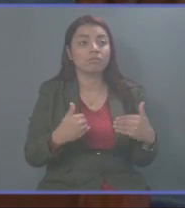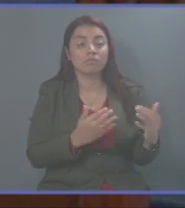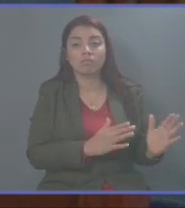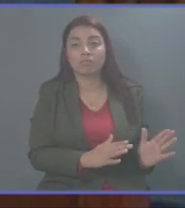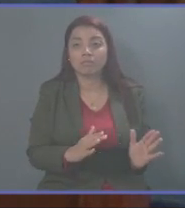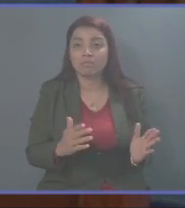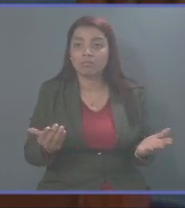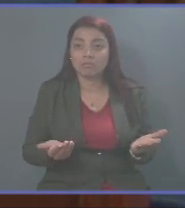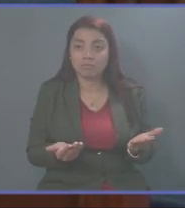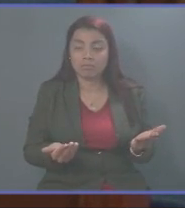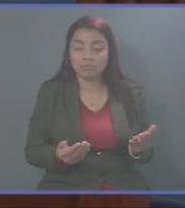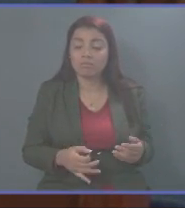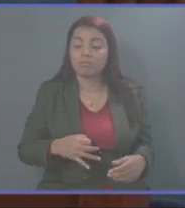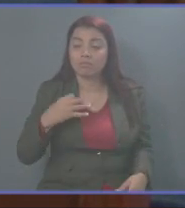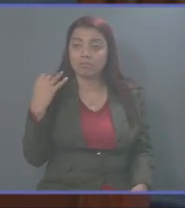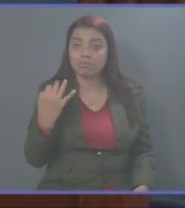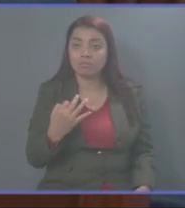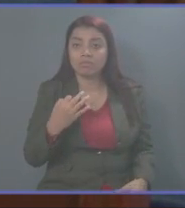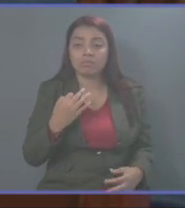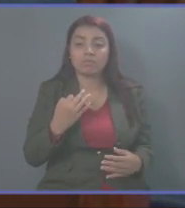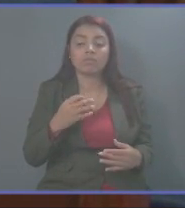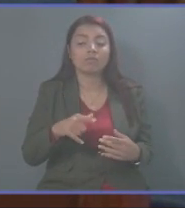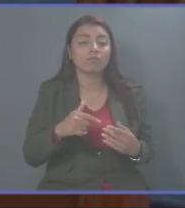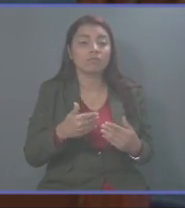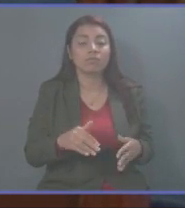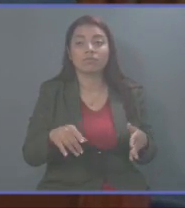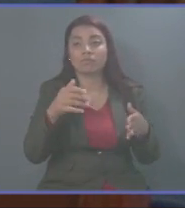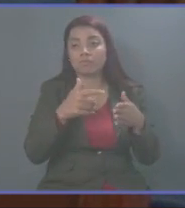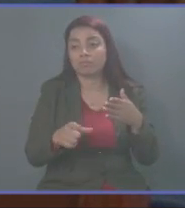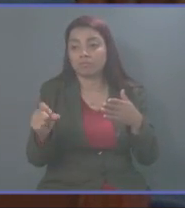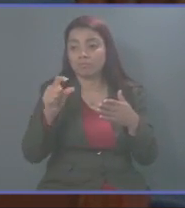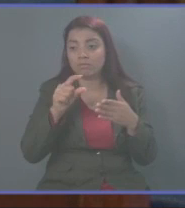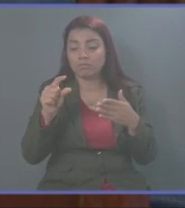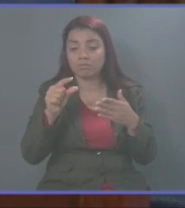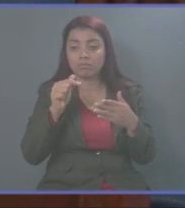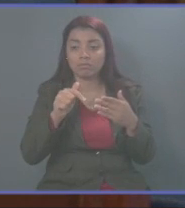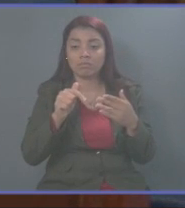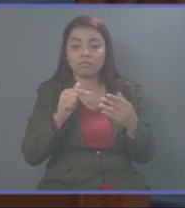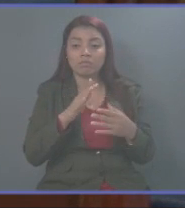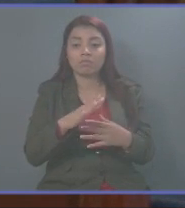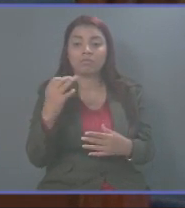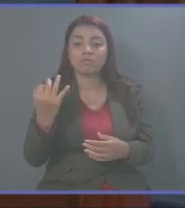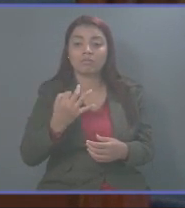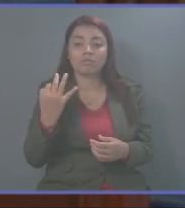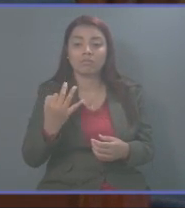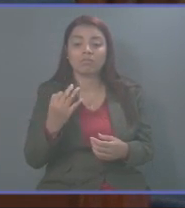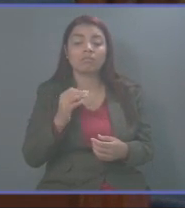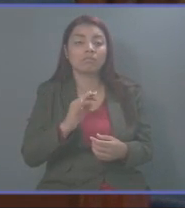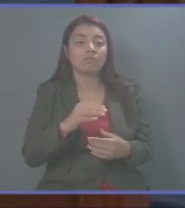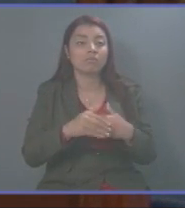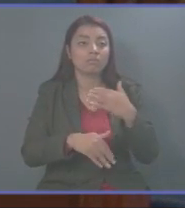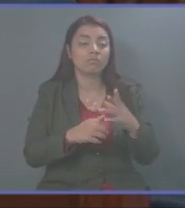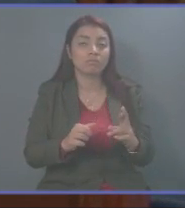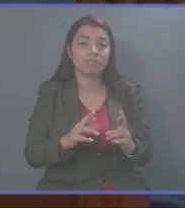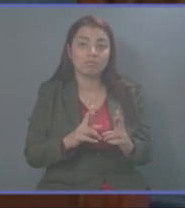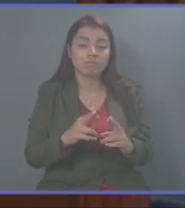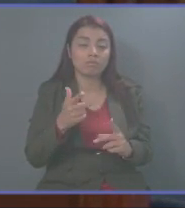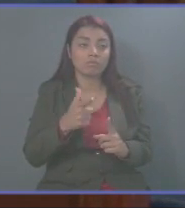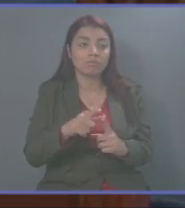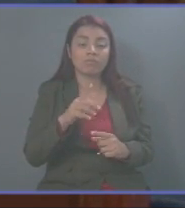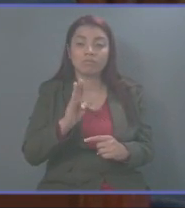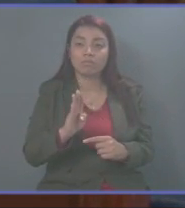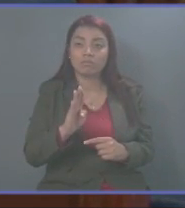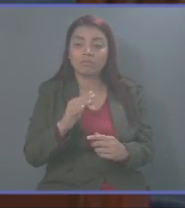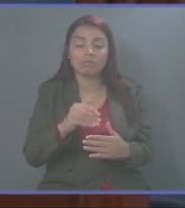organización, el cual debe incluir la naturaleza de la organización, las necesidades y expectativas. Literal B,